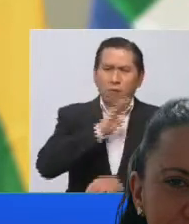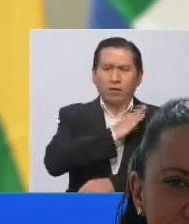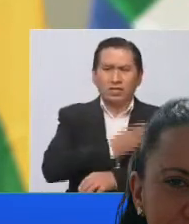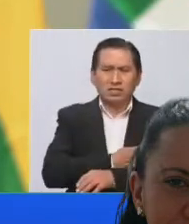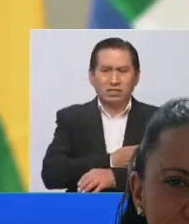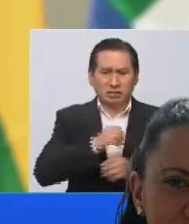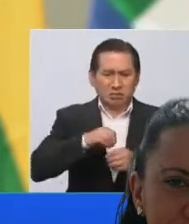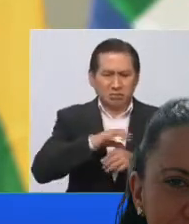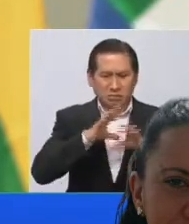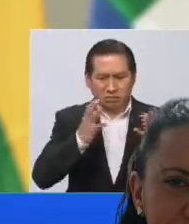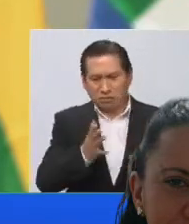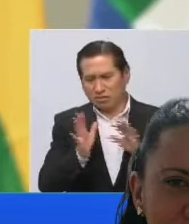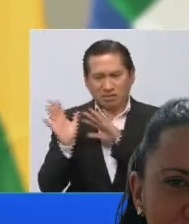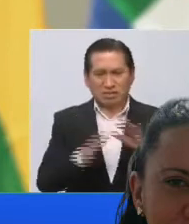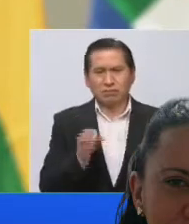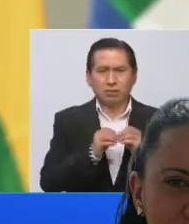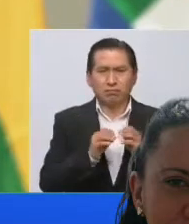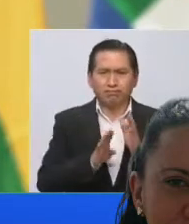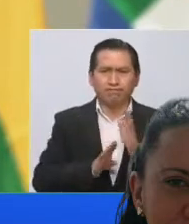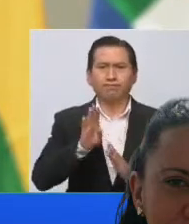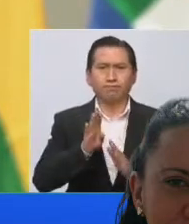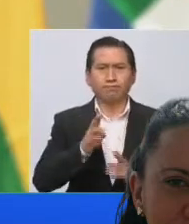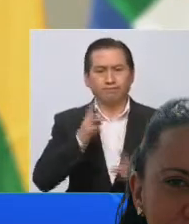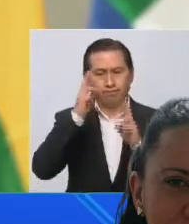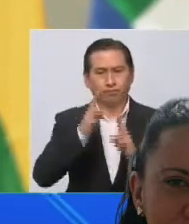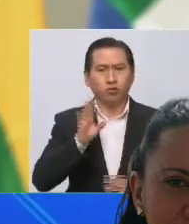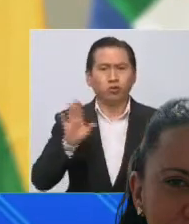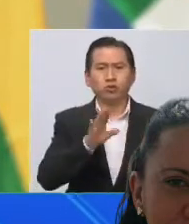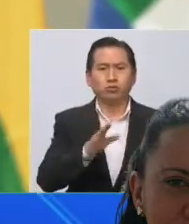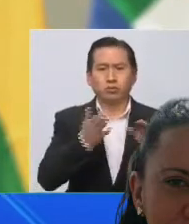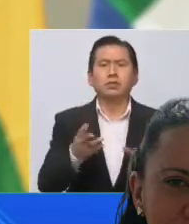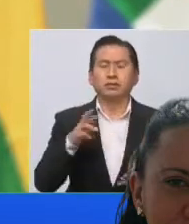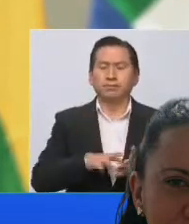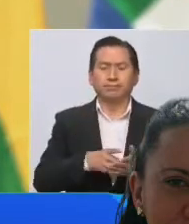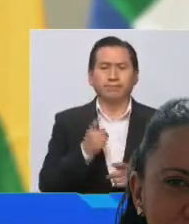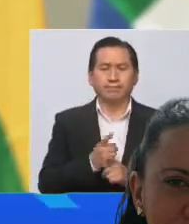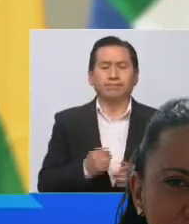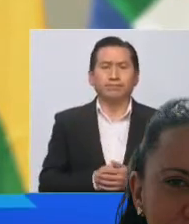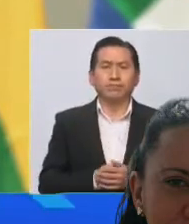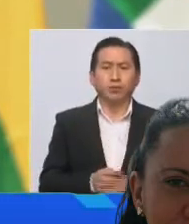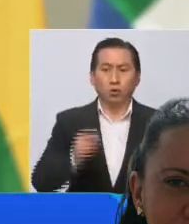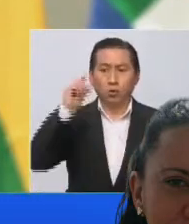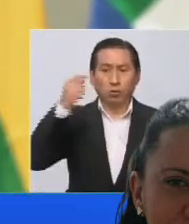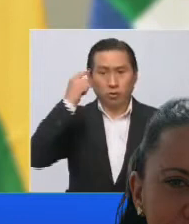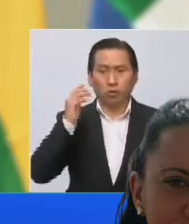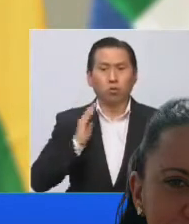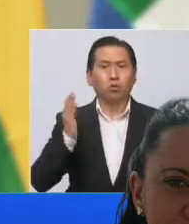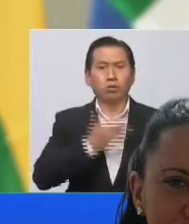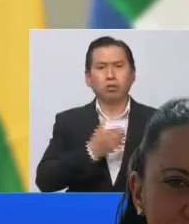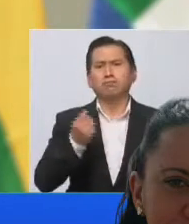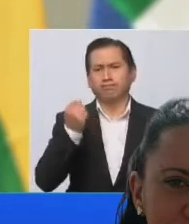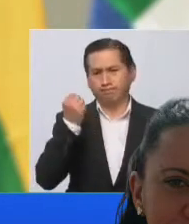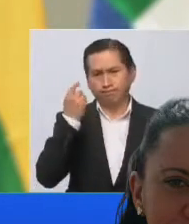máquina de hemodiálisis, ecógrafo con transductor, convexo lineal y sectorial, rayos X portátil,